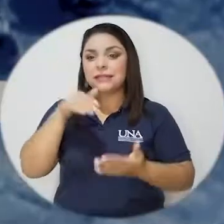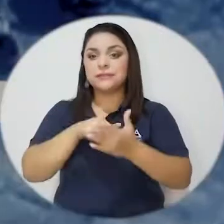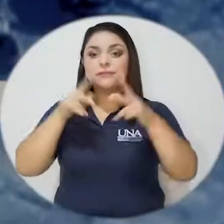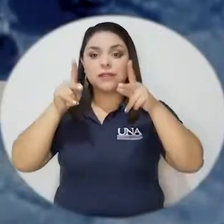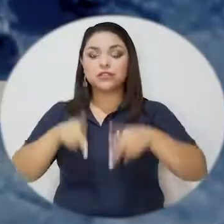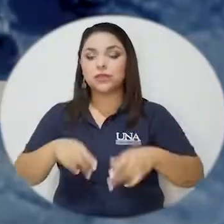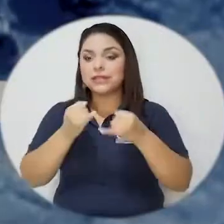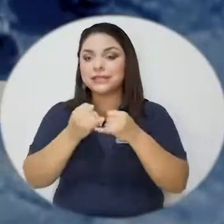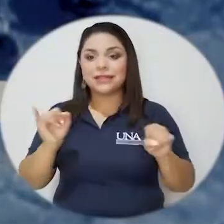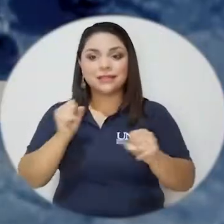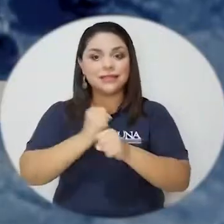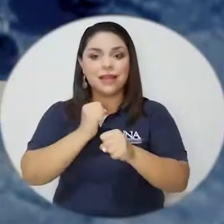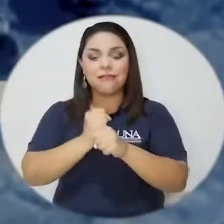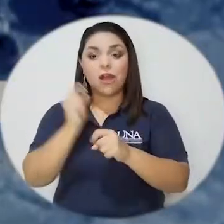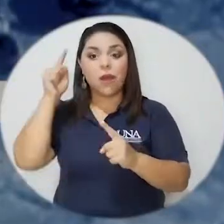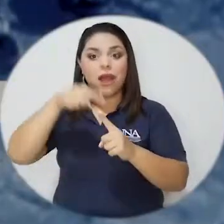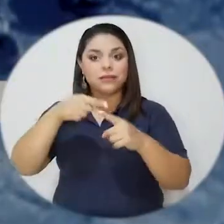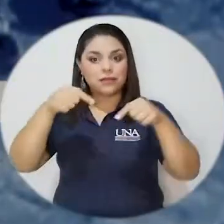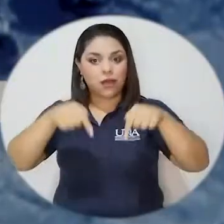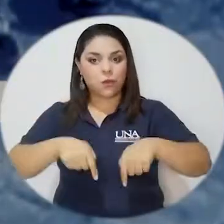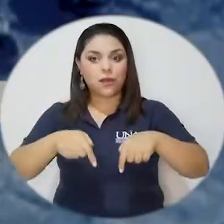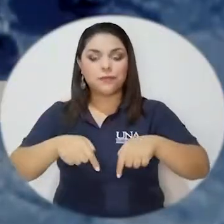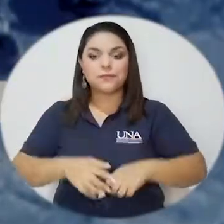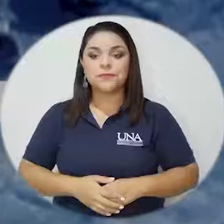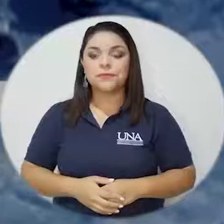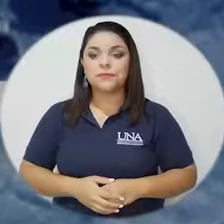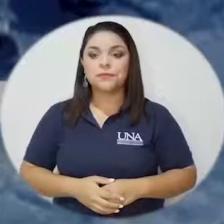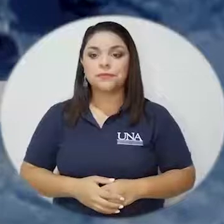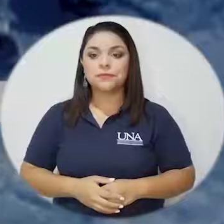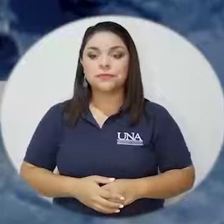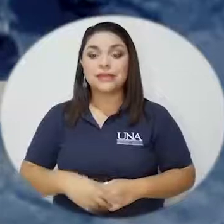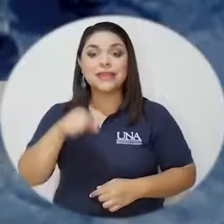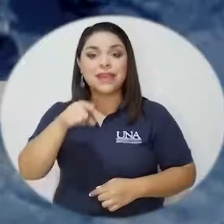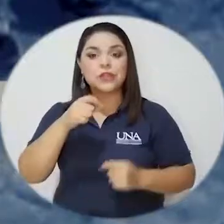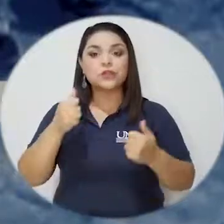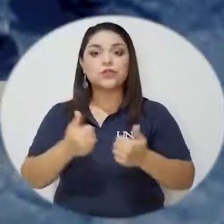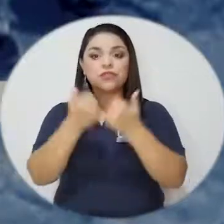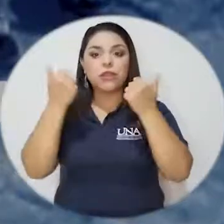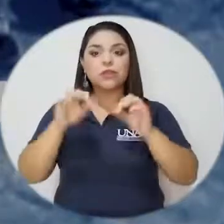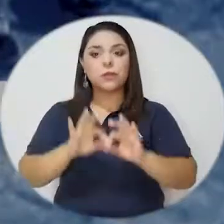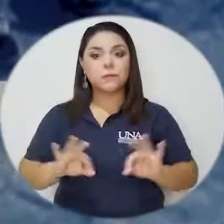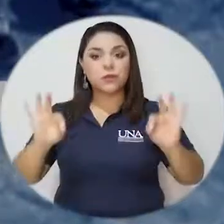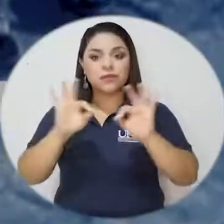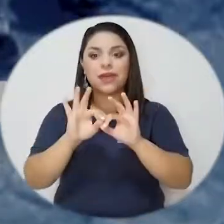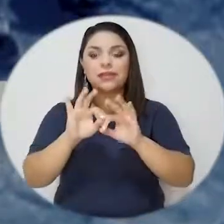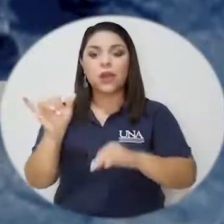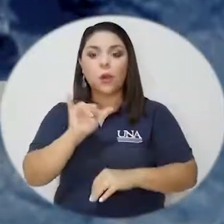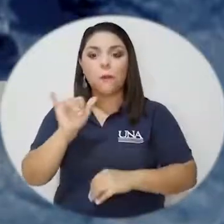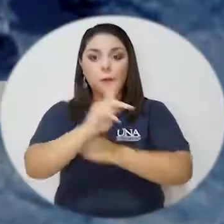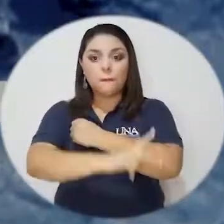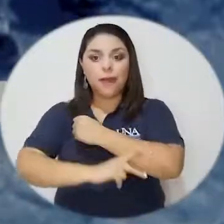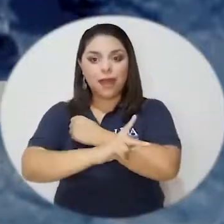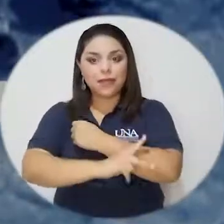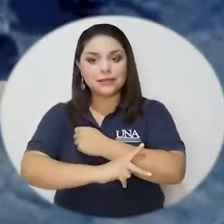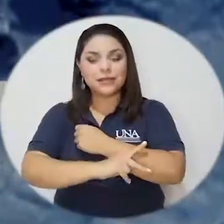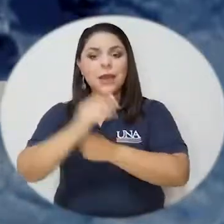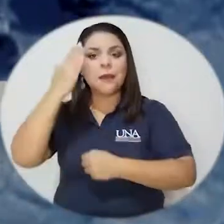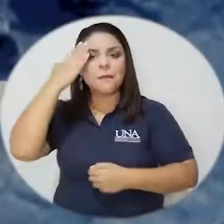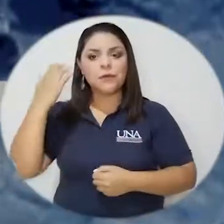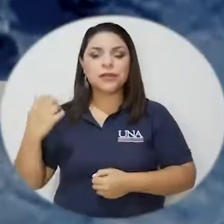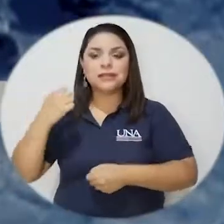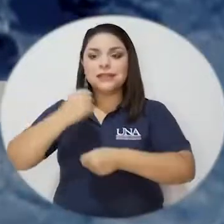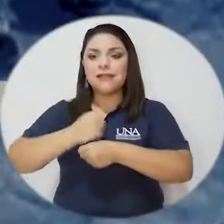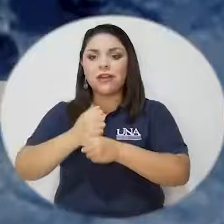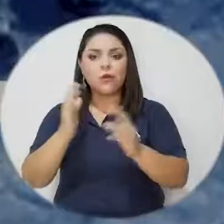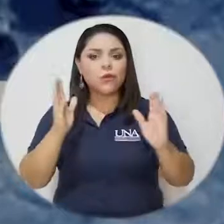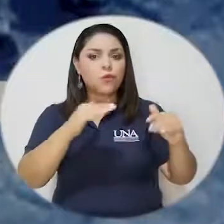fecha y pues esto nos implica un reto muy importante como país porque el tema del desempleo ya venía de